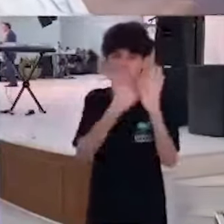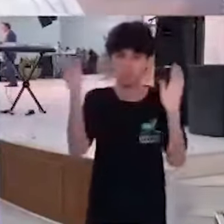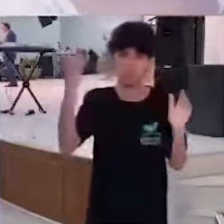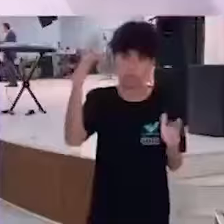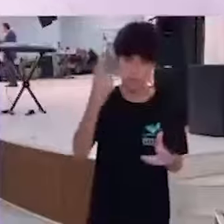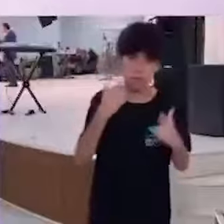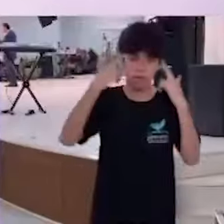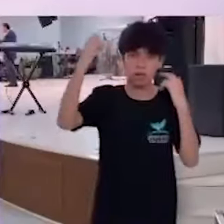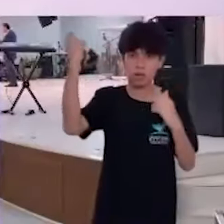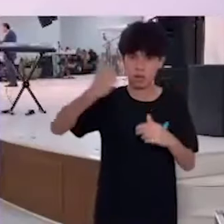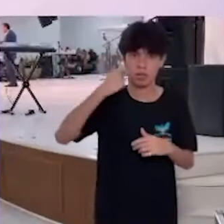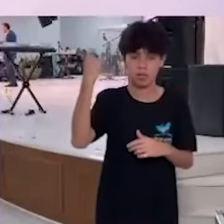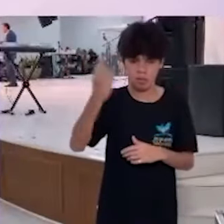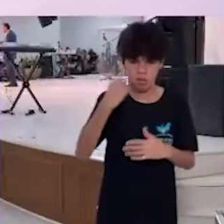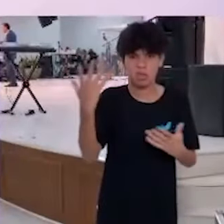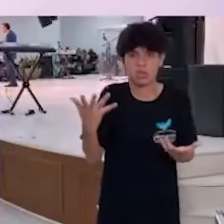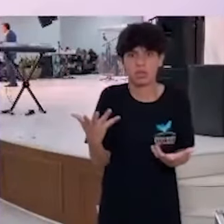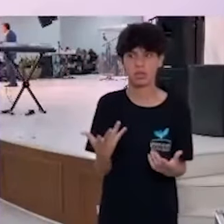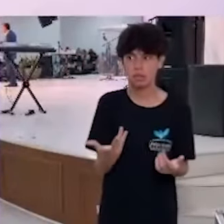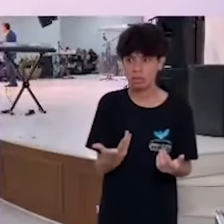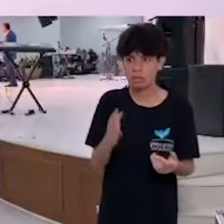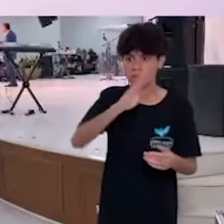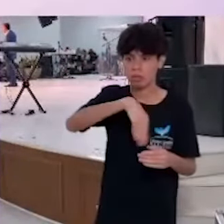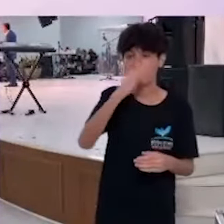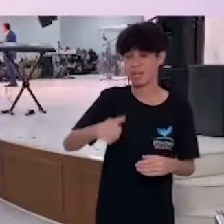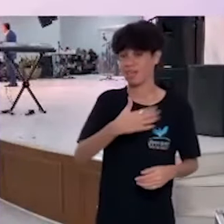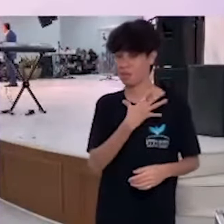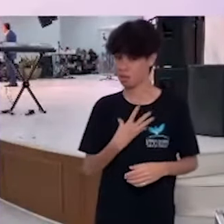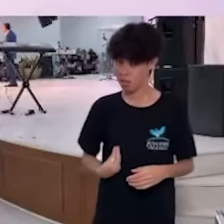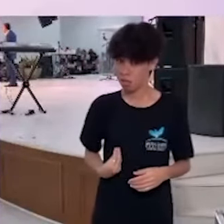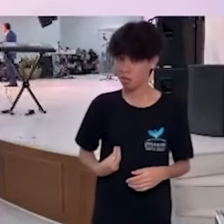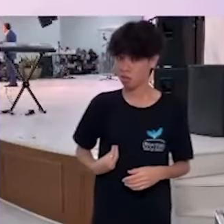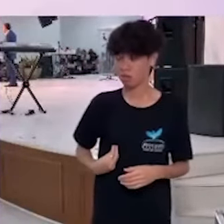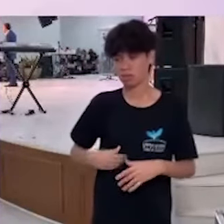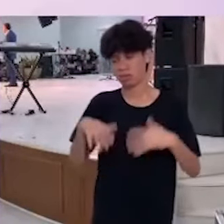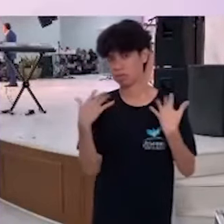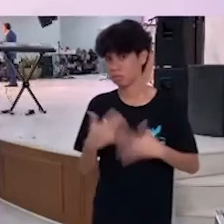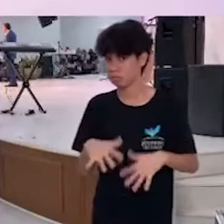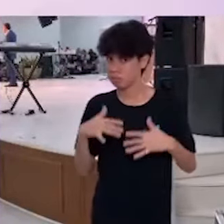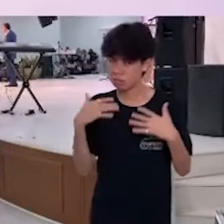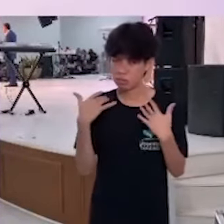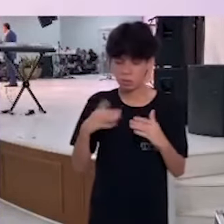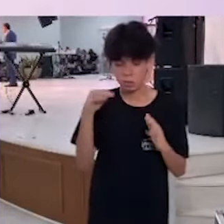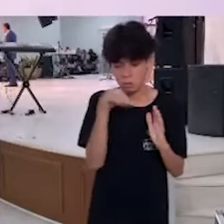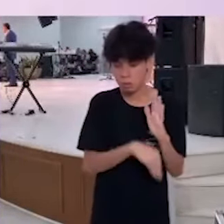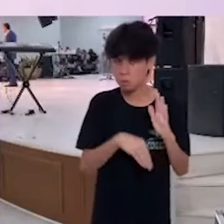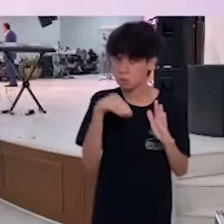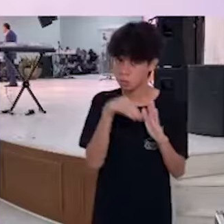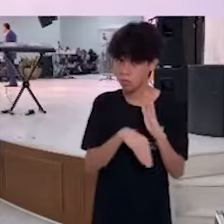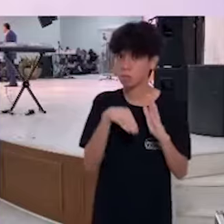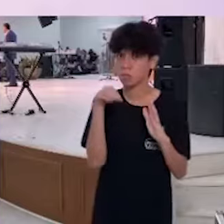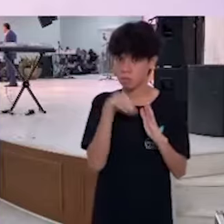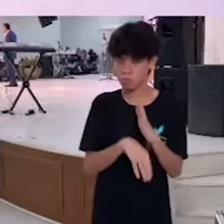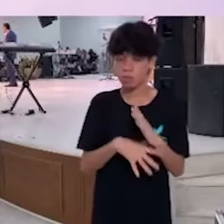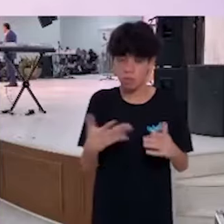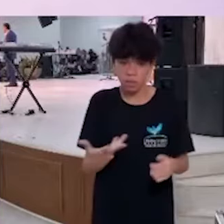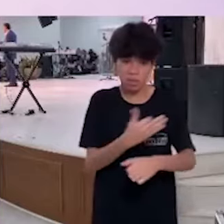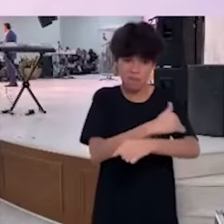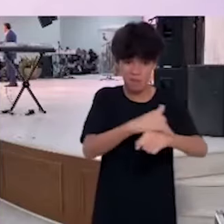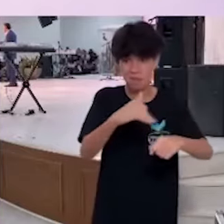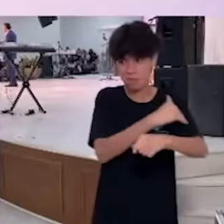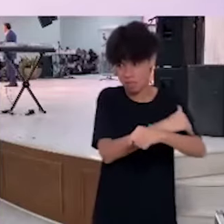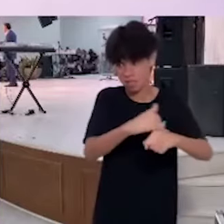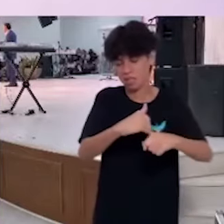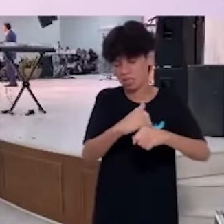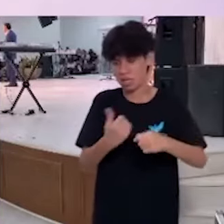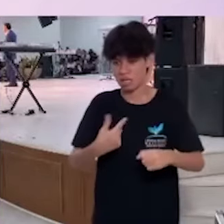acuerdan? La muerte de su hijo, de esa relación. Y aquí, lamentablemente, nuestra familia paga las